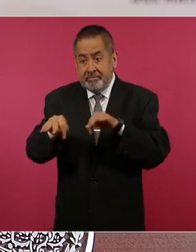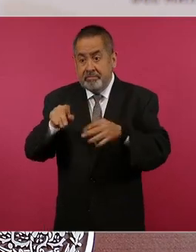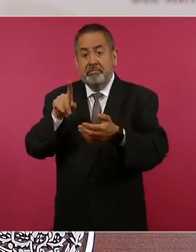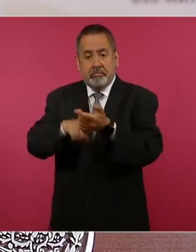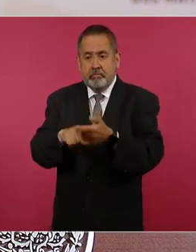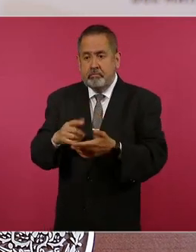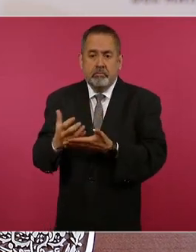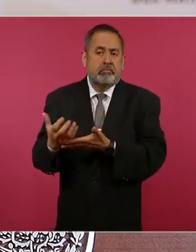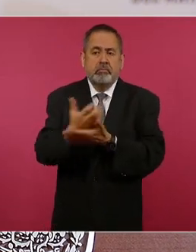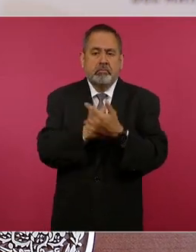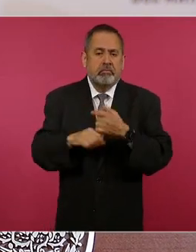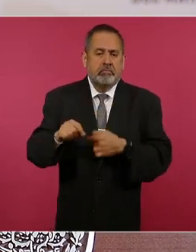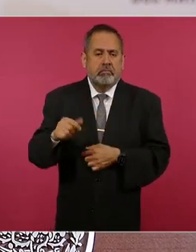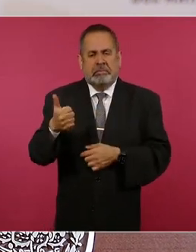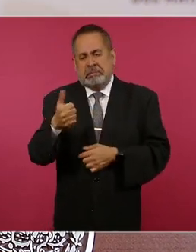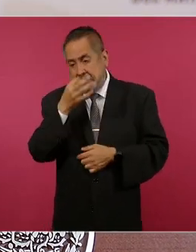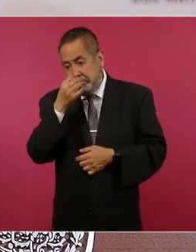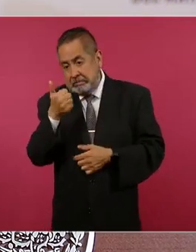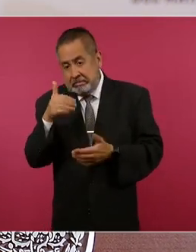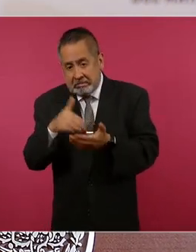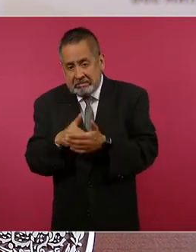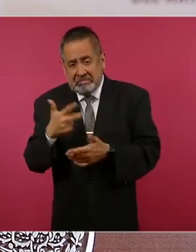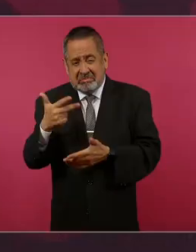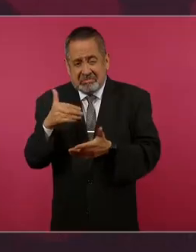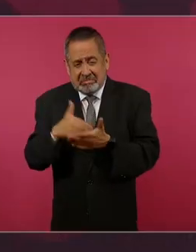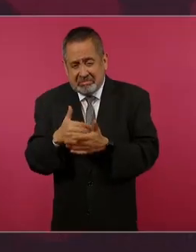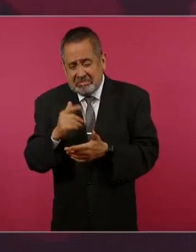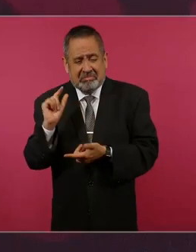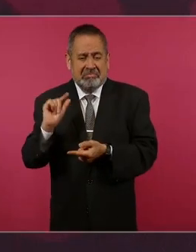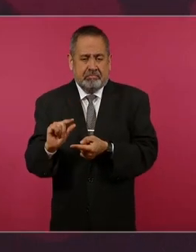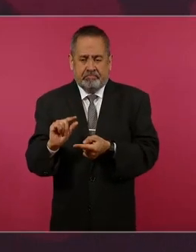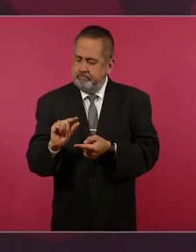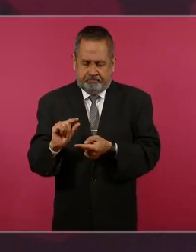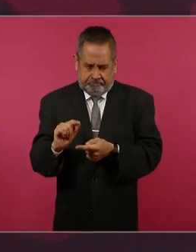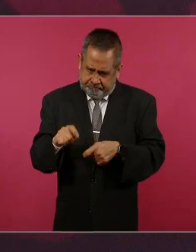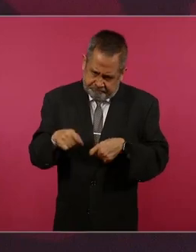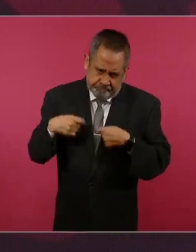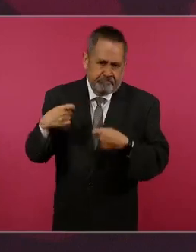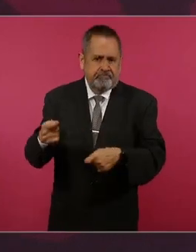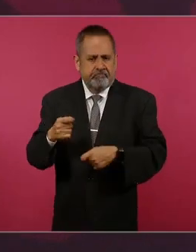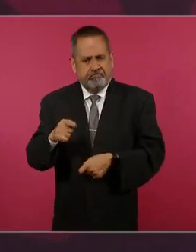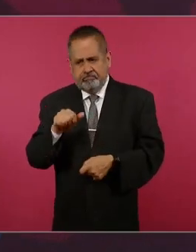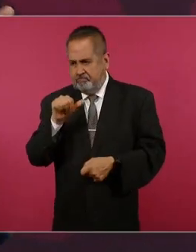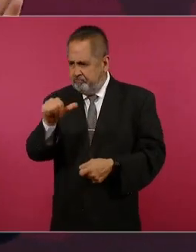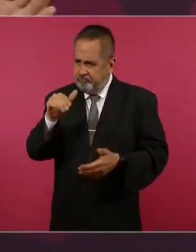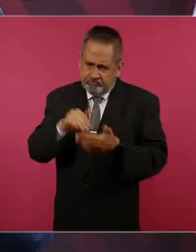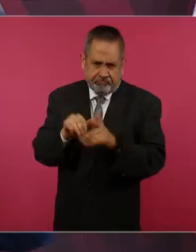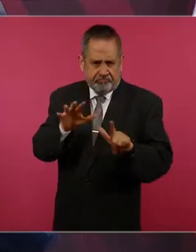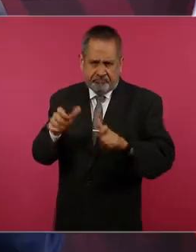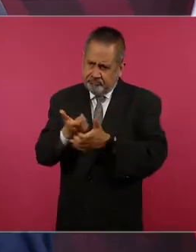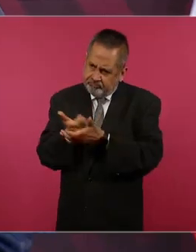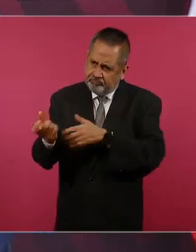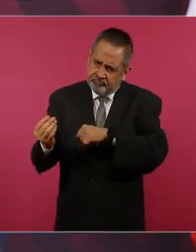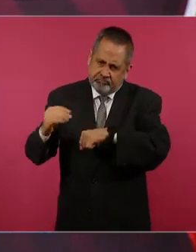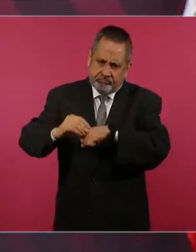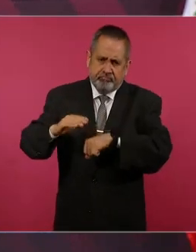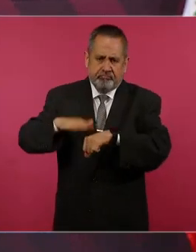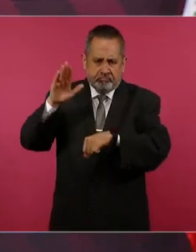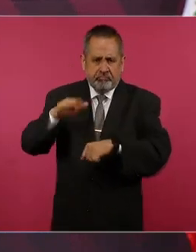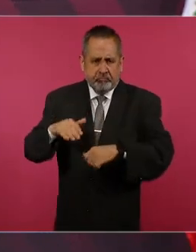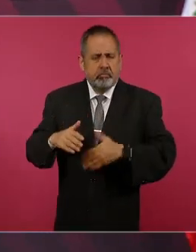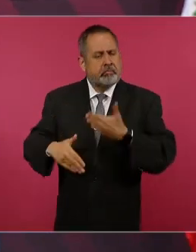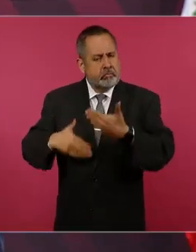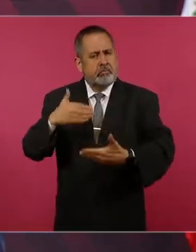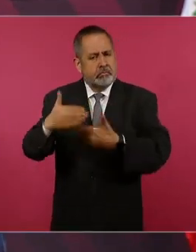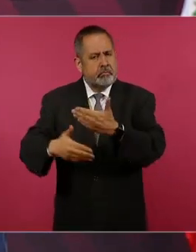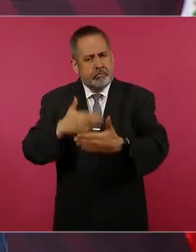educación que ganaban seis, ocho mil pesos. Entonces, se ha ido avanzando.